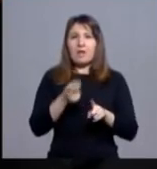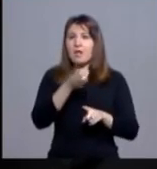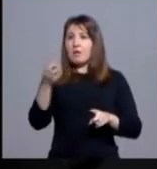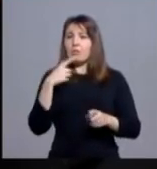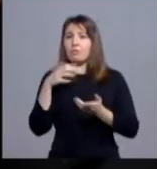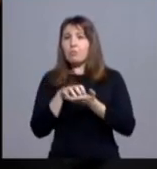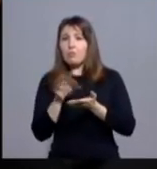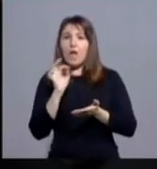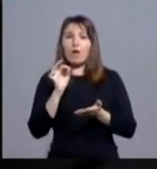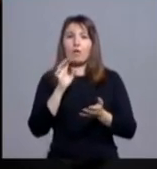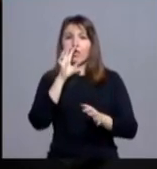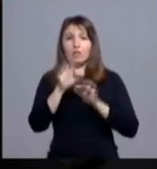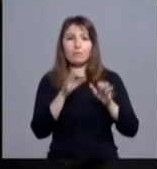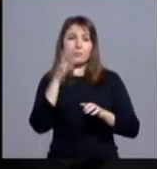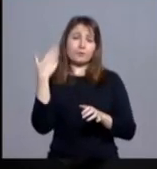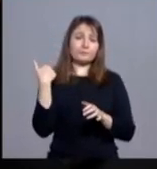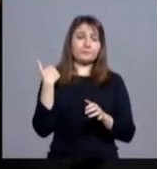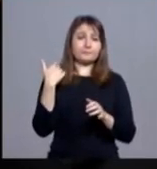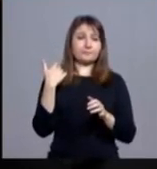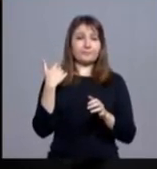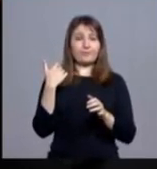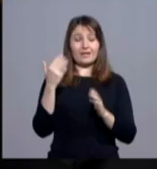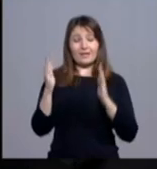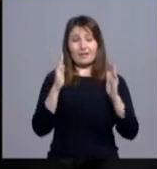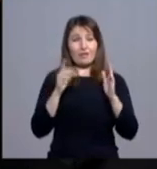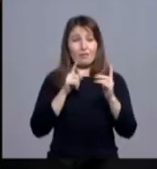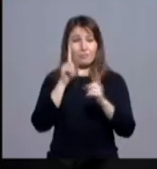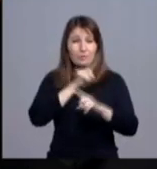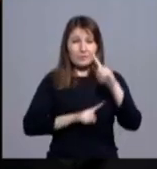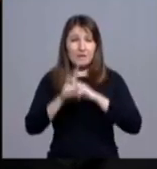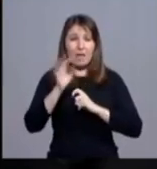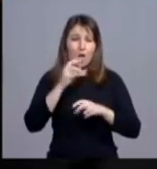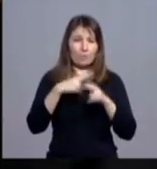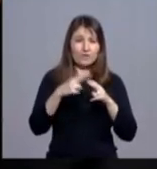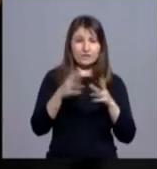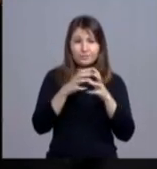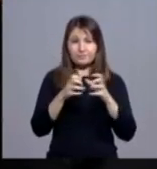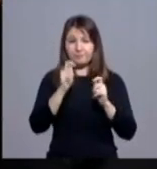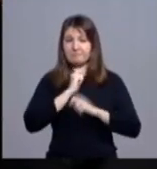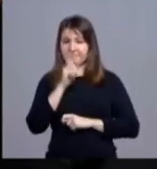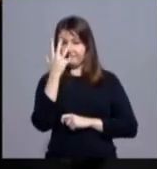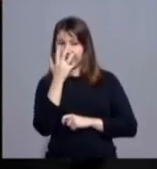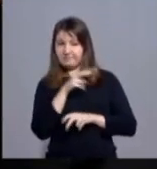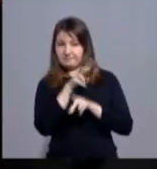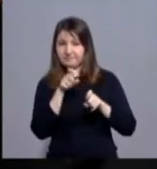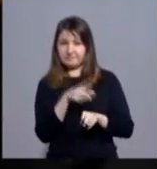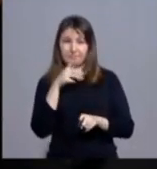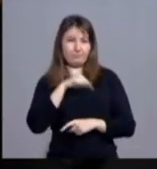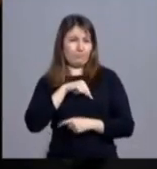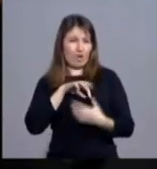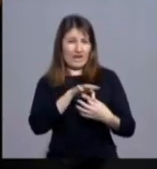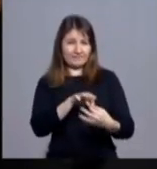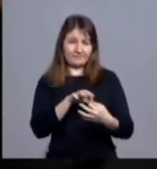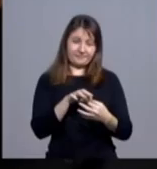por los problemas y las contiendas y ambiciones políticas, de esa moralidad en la